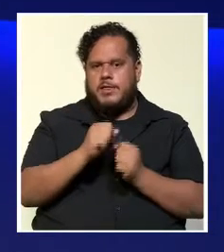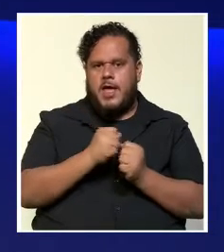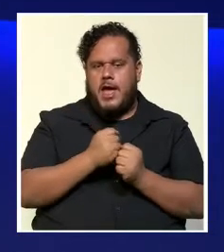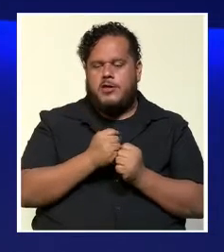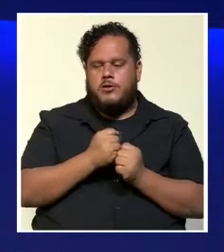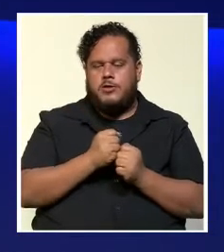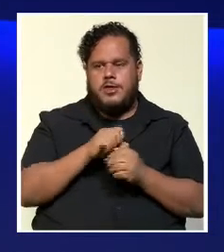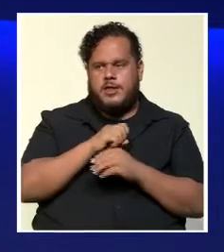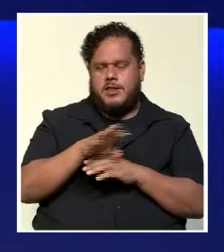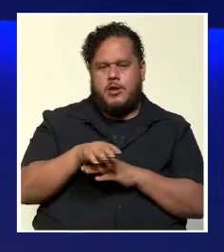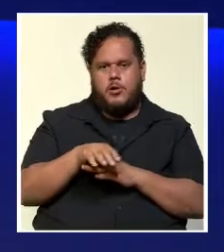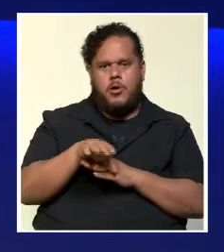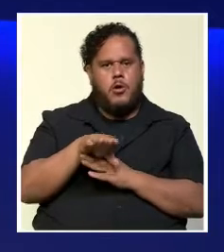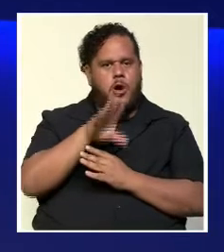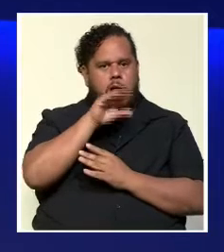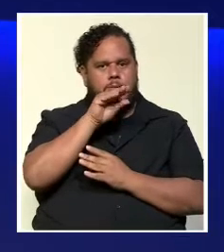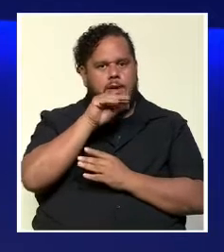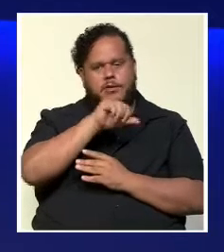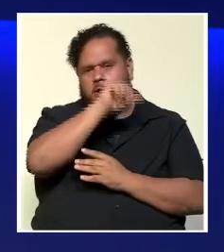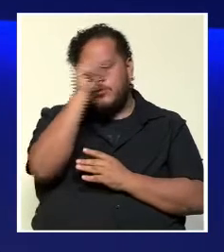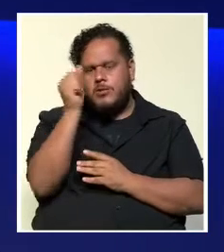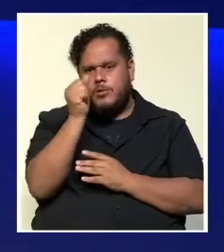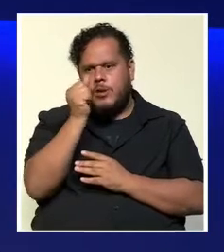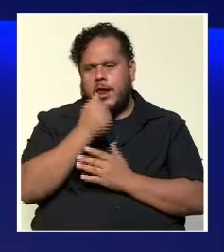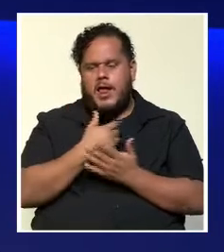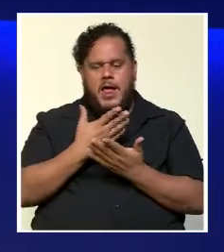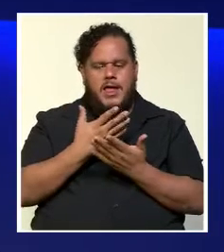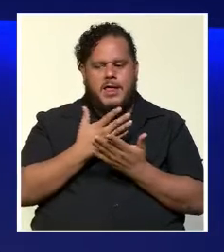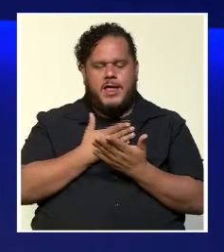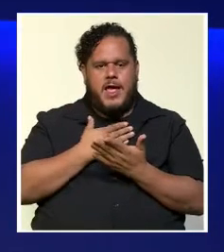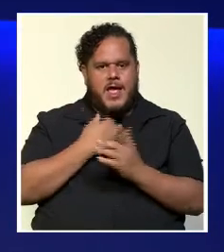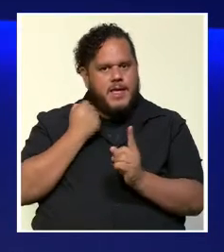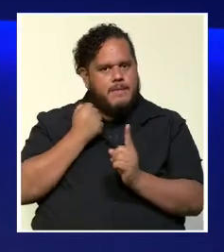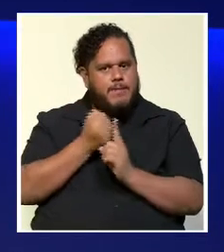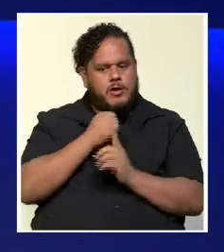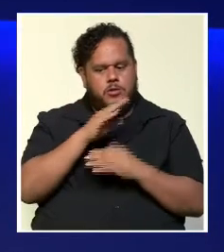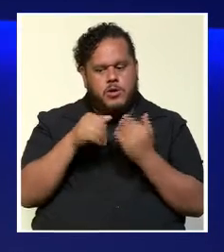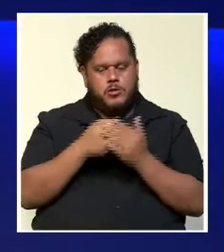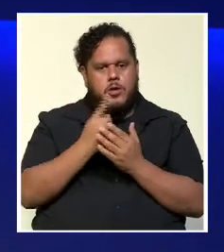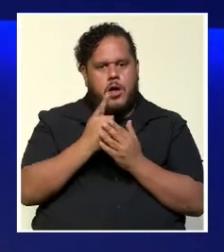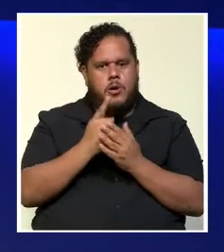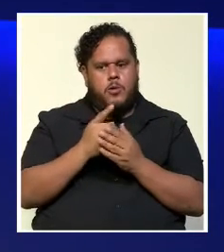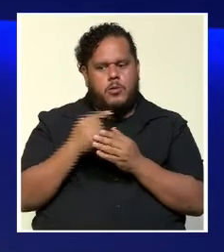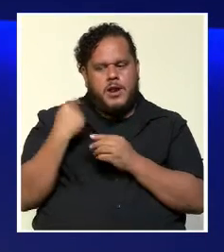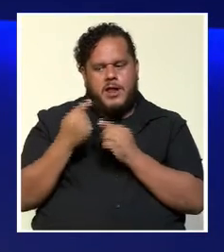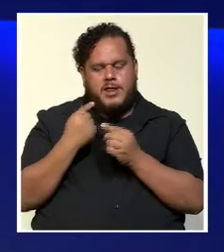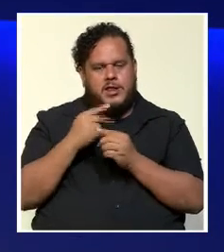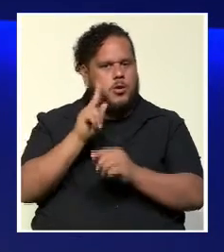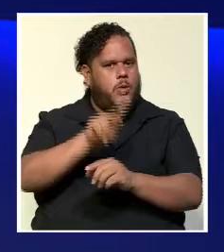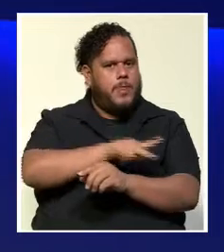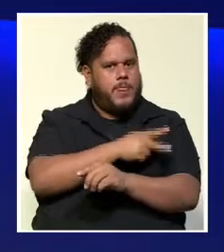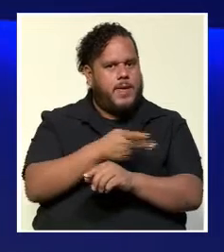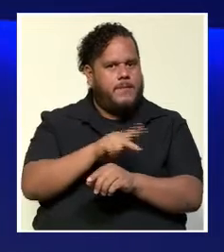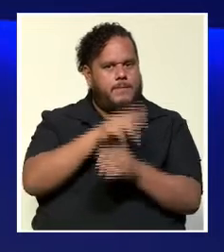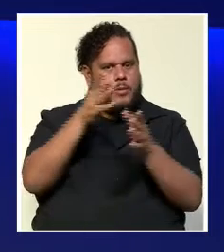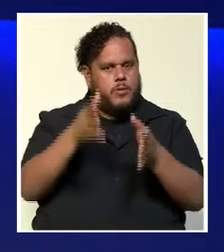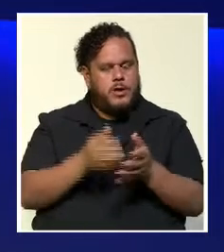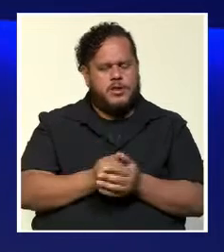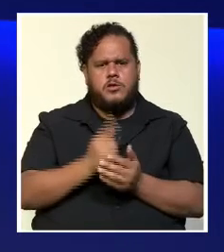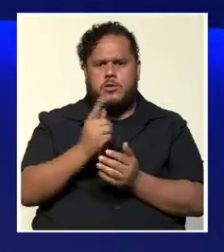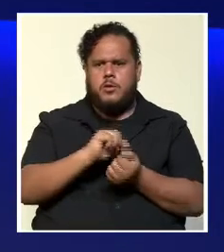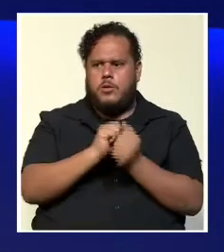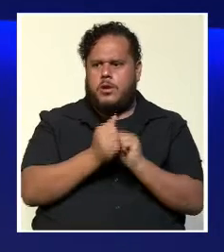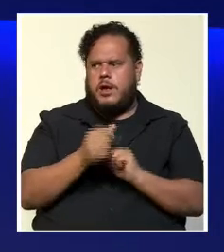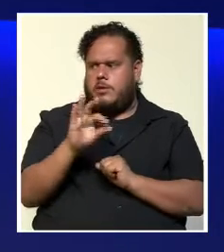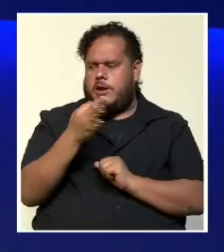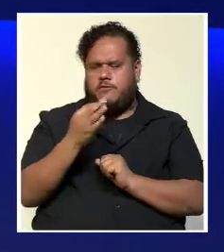Azul que marcó en parte a toda una generación de poetas. Hubo un cambio en la